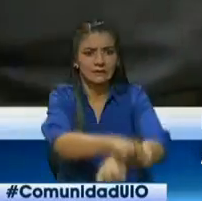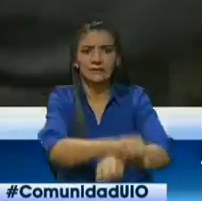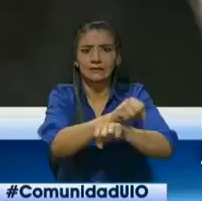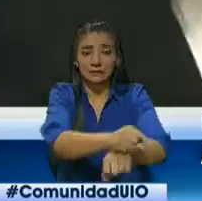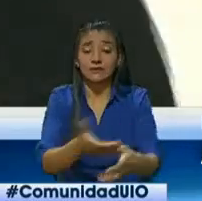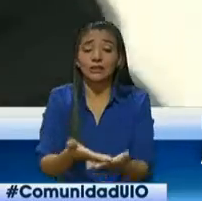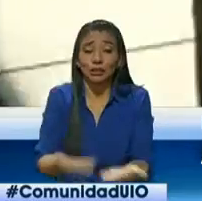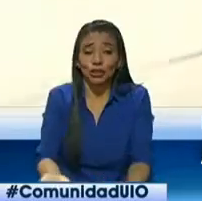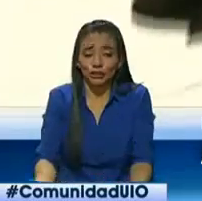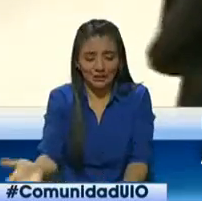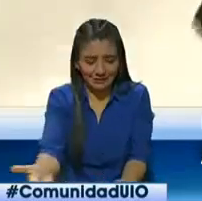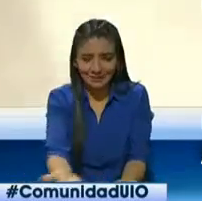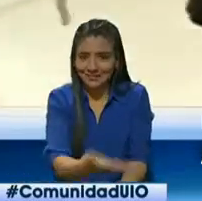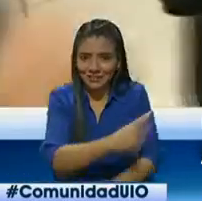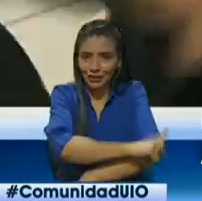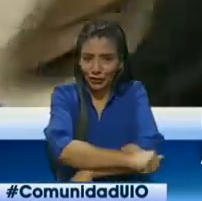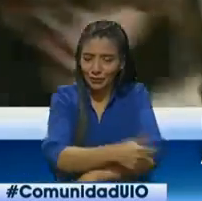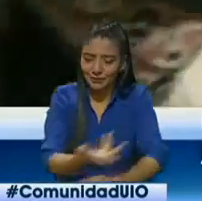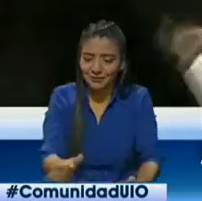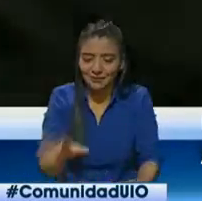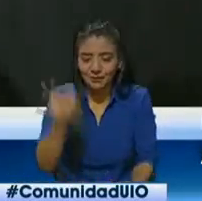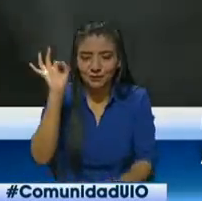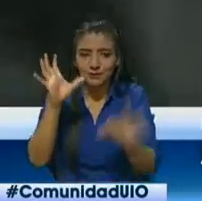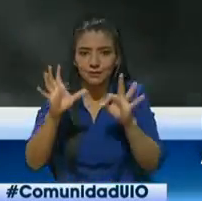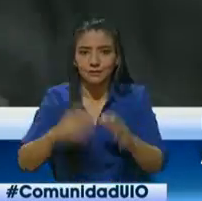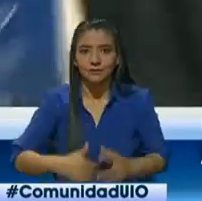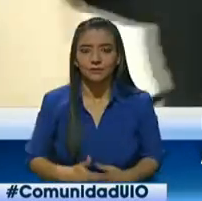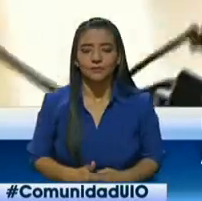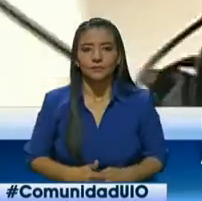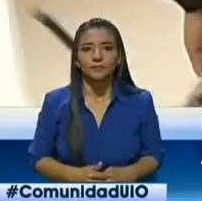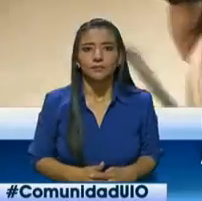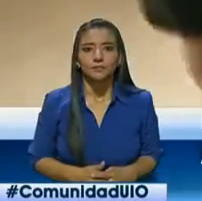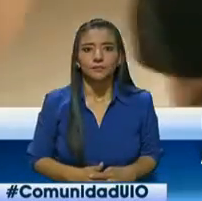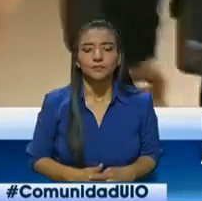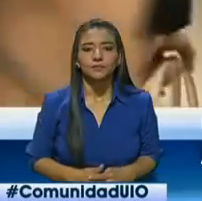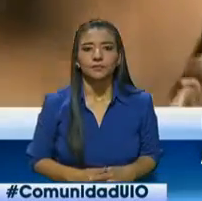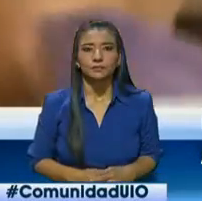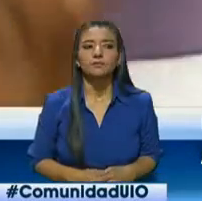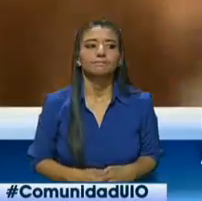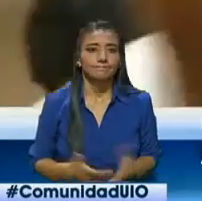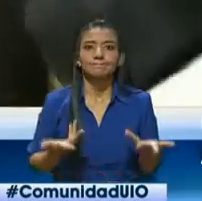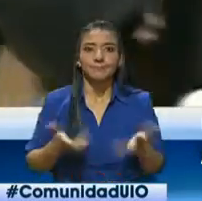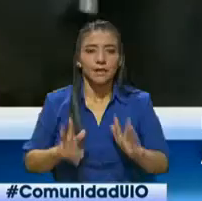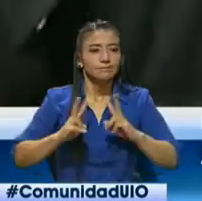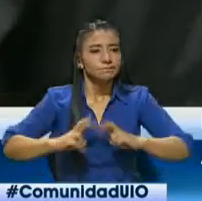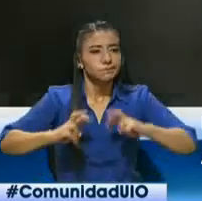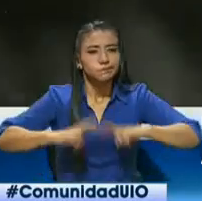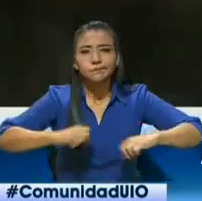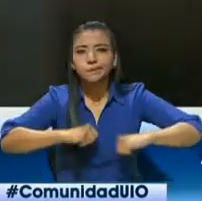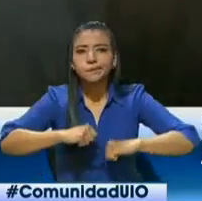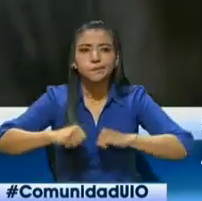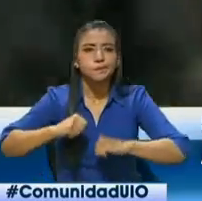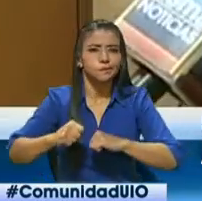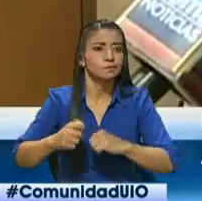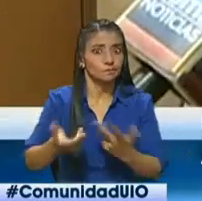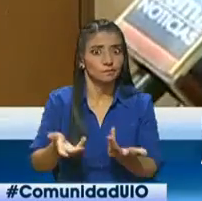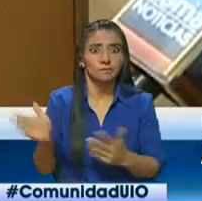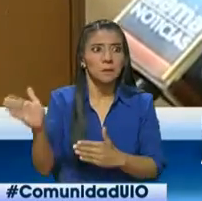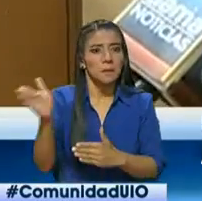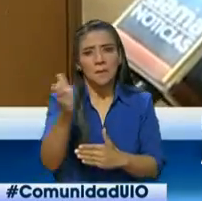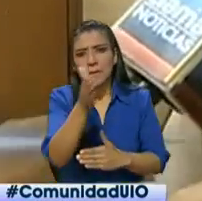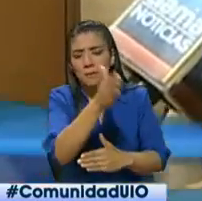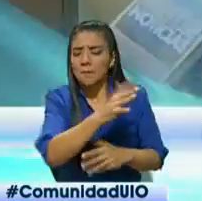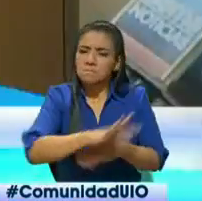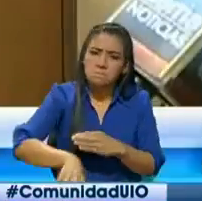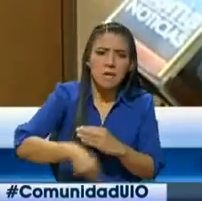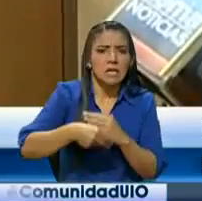varios de los accesorios sustraídos. Por estos mismos inconvenientes que ha habido, se está realizando operativos constantes y se ha